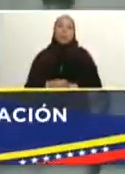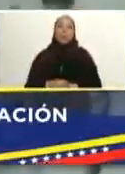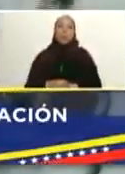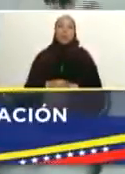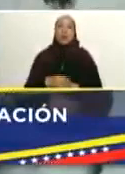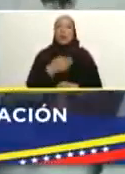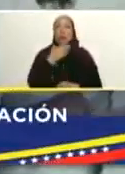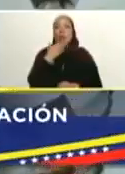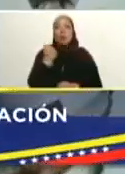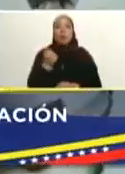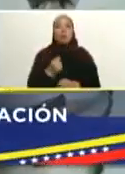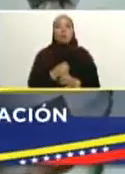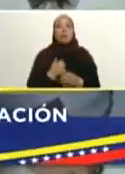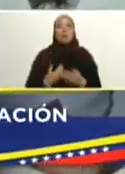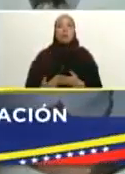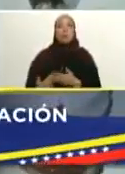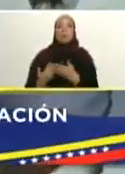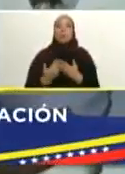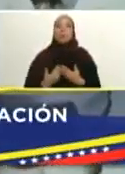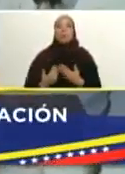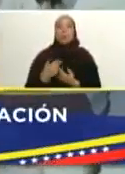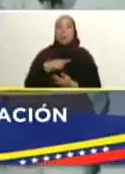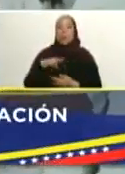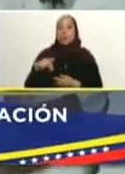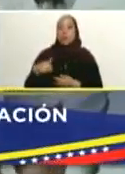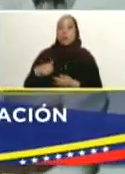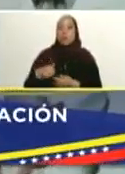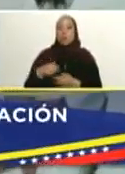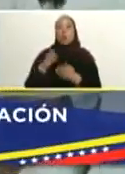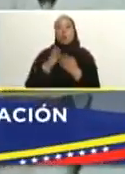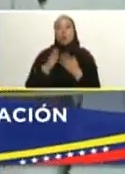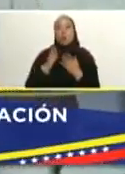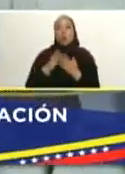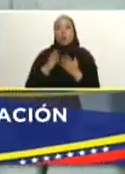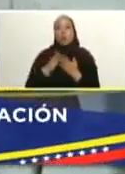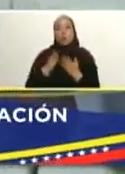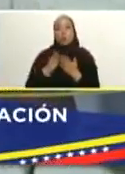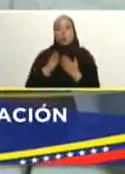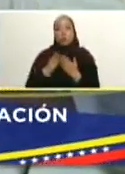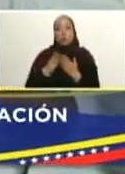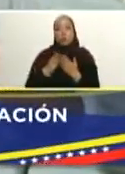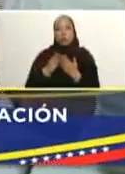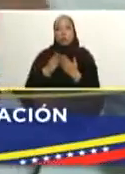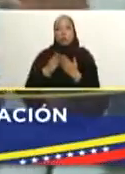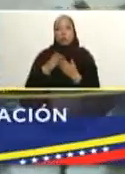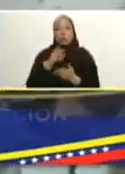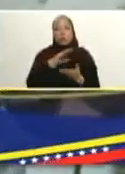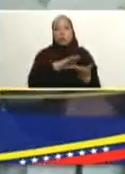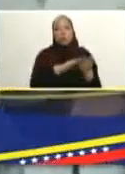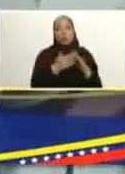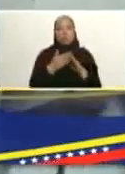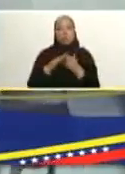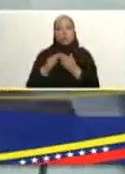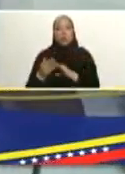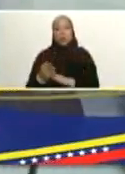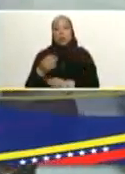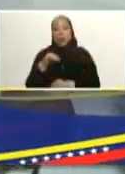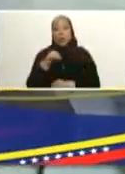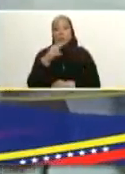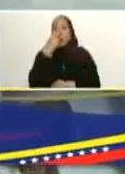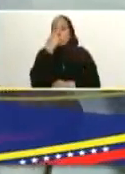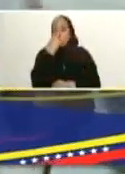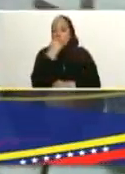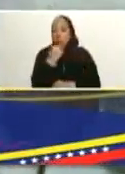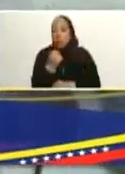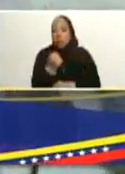que son estudiantes nuestras, pertenecen a la comunidad. Es una comunidad vulnerable, pero sin